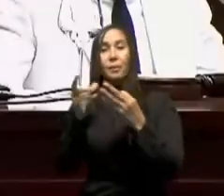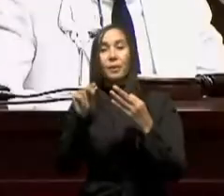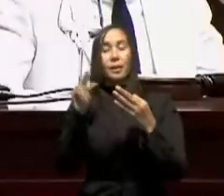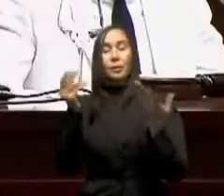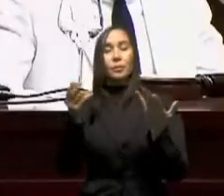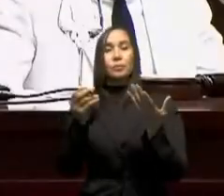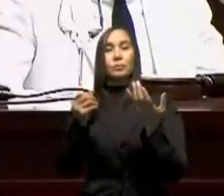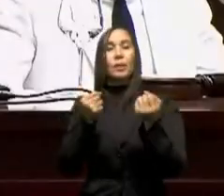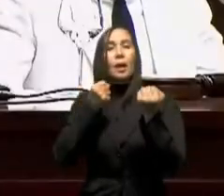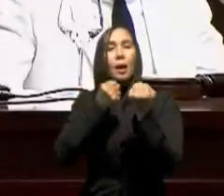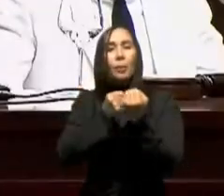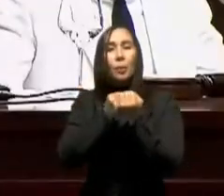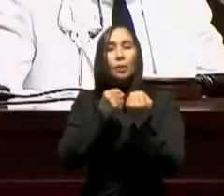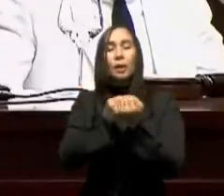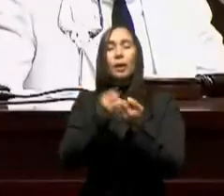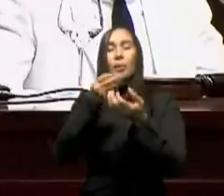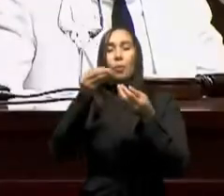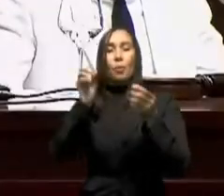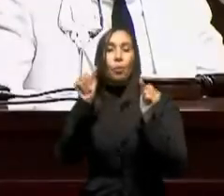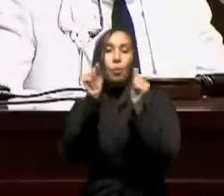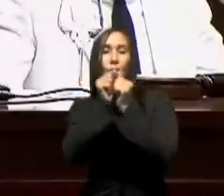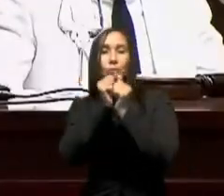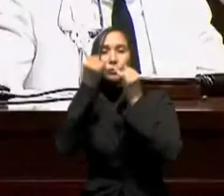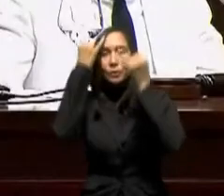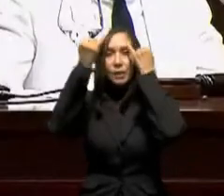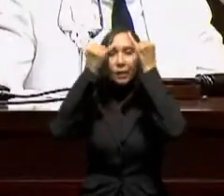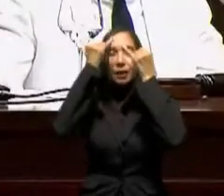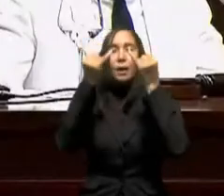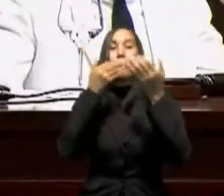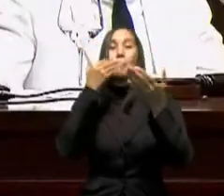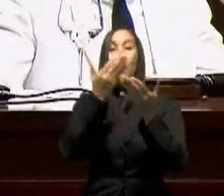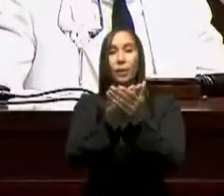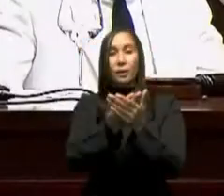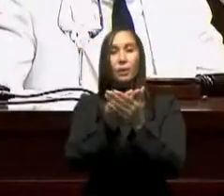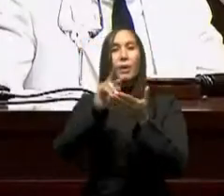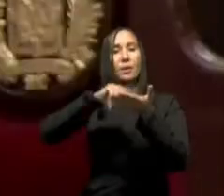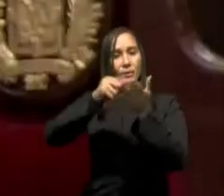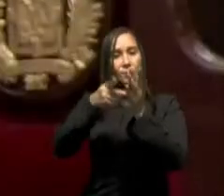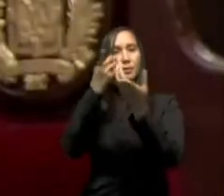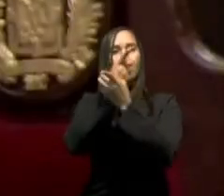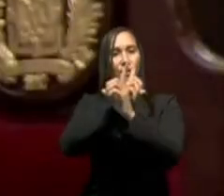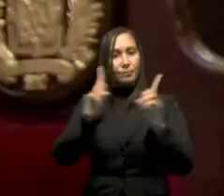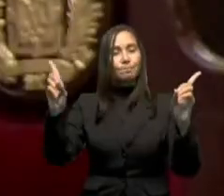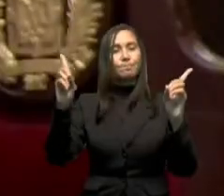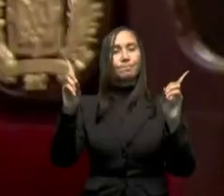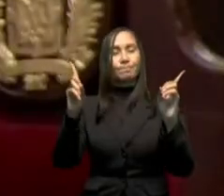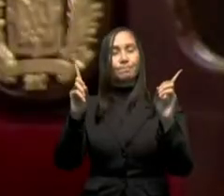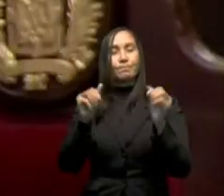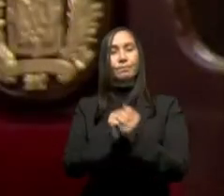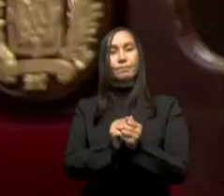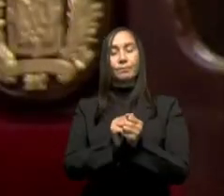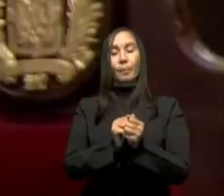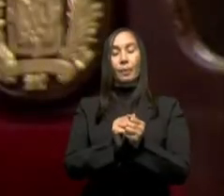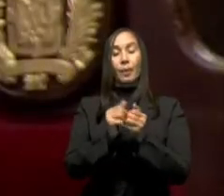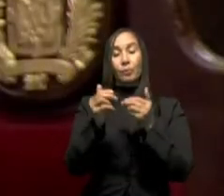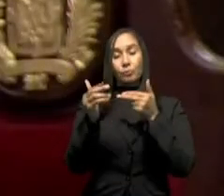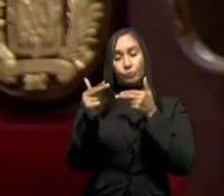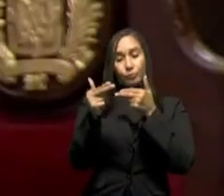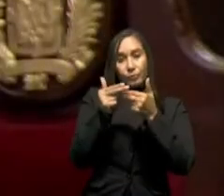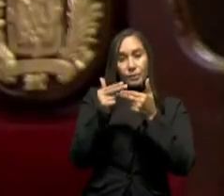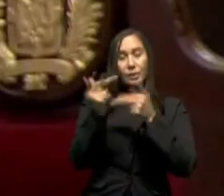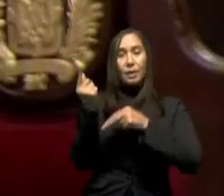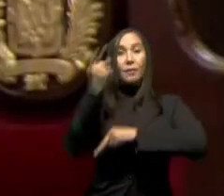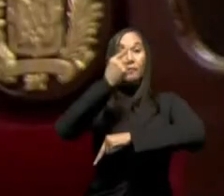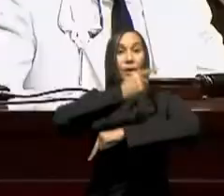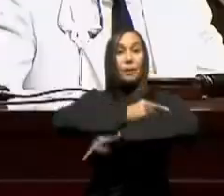familias. Aportemos soluciones juntos. Eso también es patriotismo. Muy cerca veo el día en